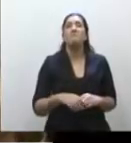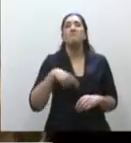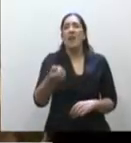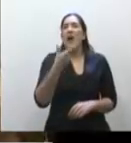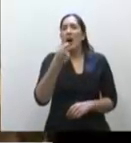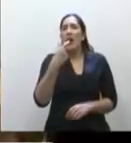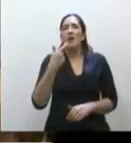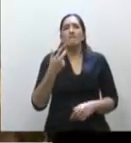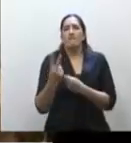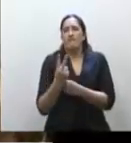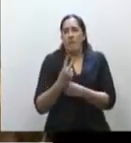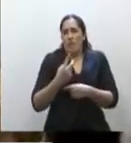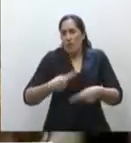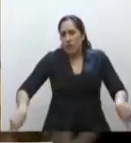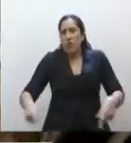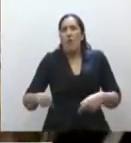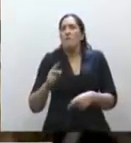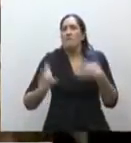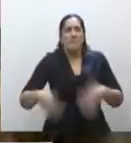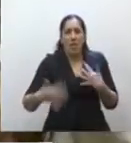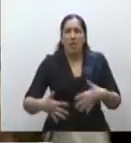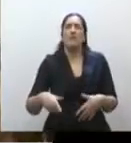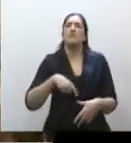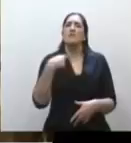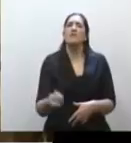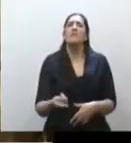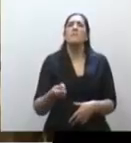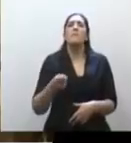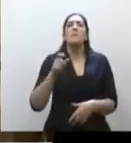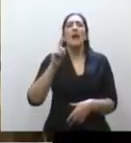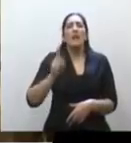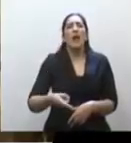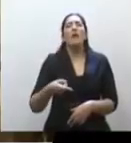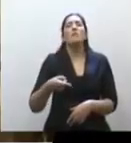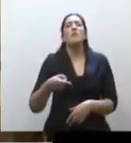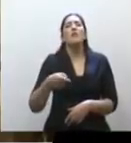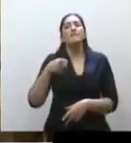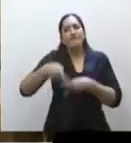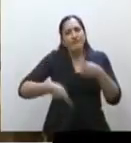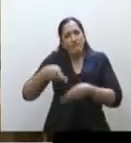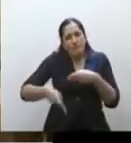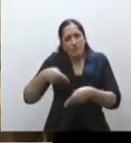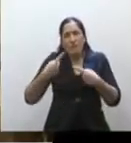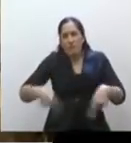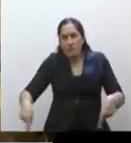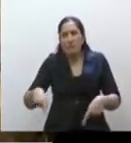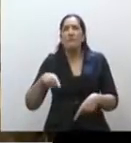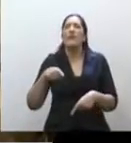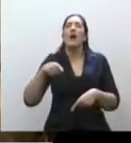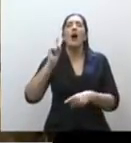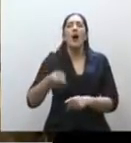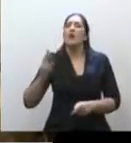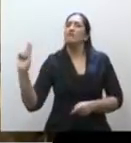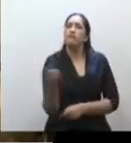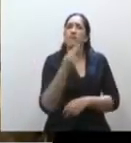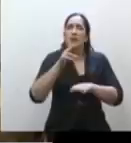anticoncepción de emergencia, régimen para las intervenciones de contraconcepción quirúrgica, plan operativo para la reducción de la